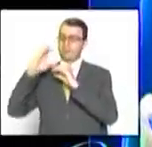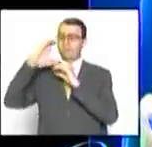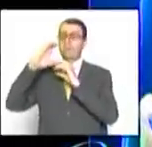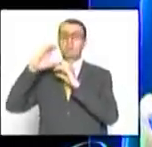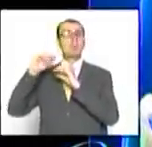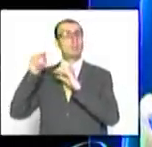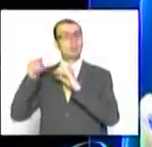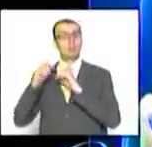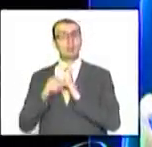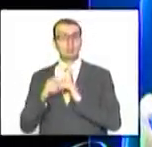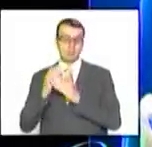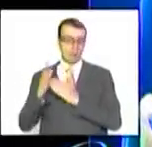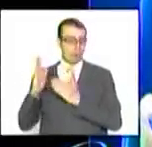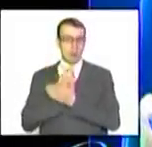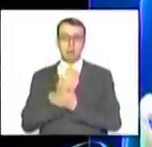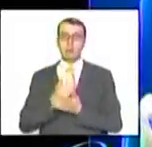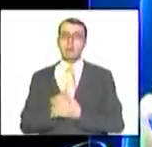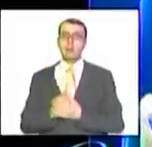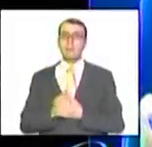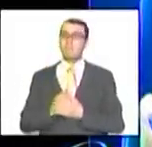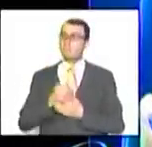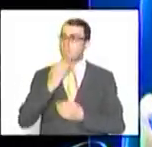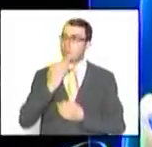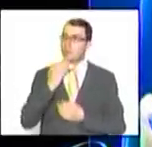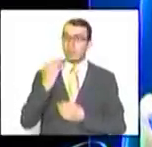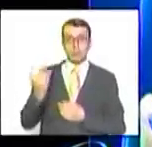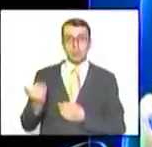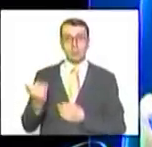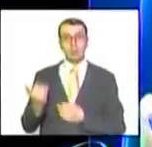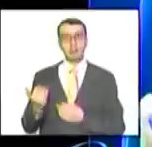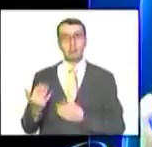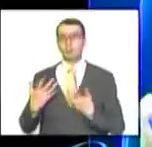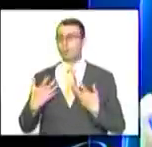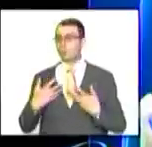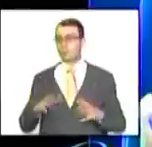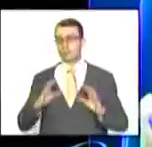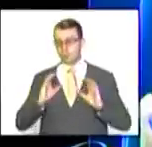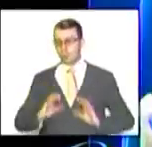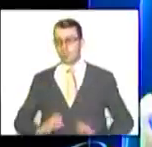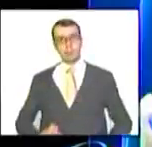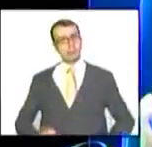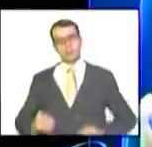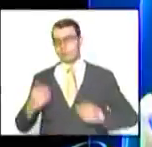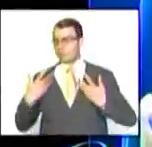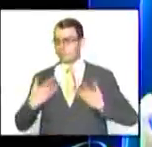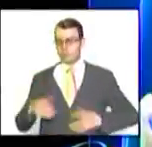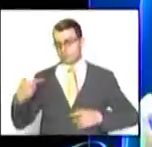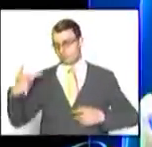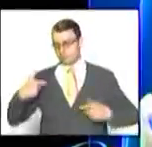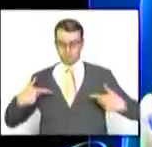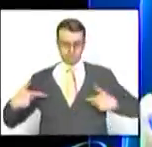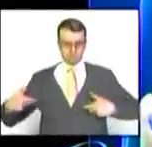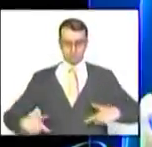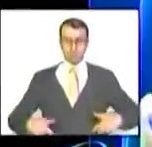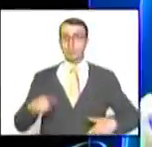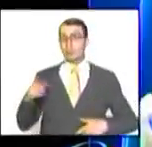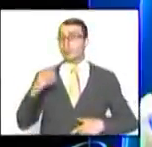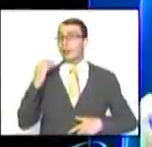hablar del ozono, ahí están las imágenes, mira, ahí están entrando en cualquier parte anatómica, lo que él decía, esas cositas azules